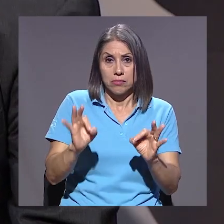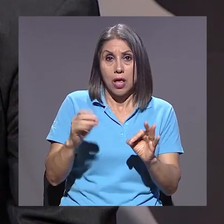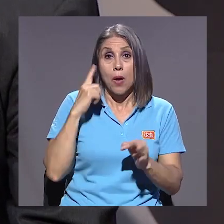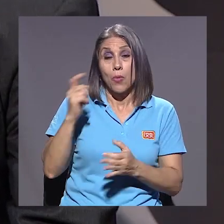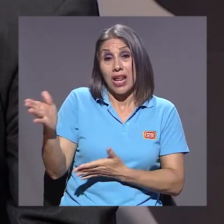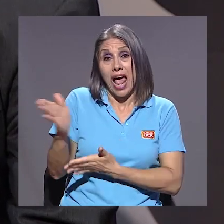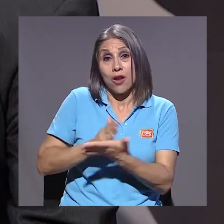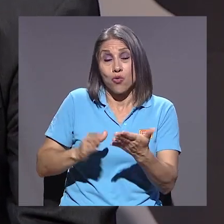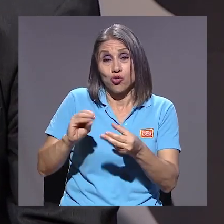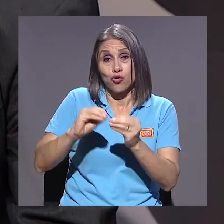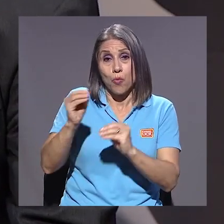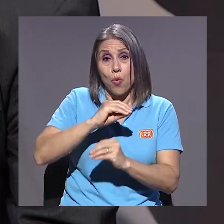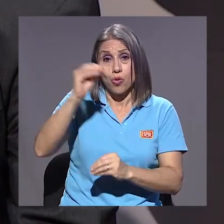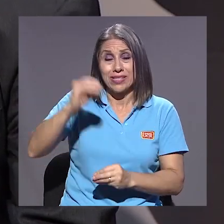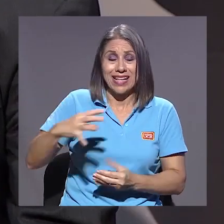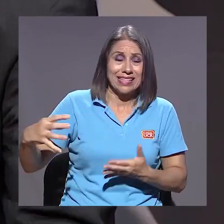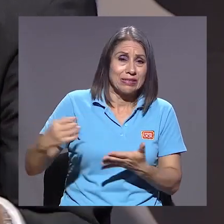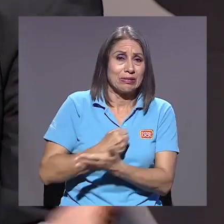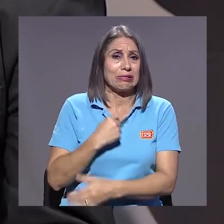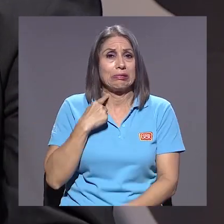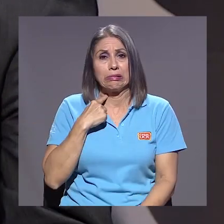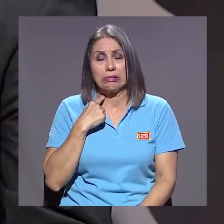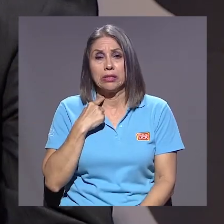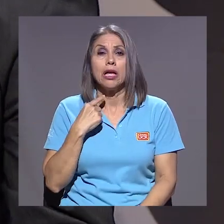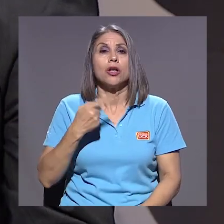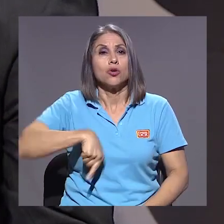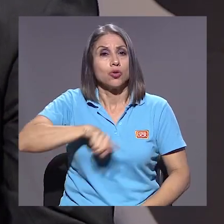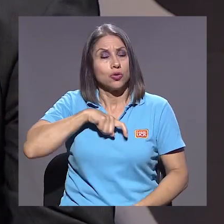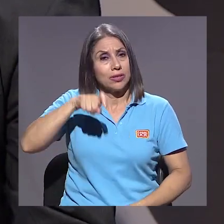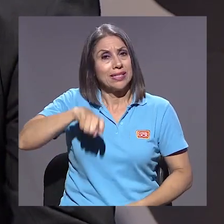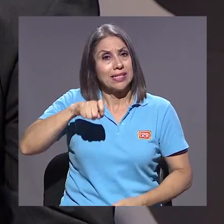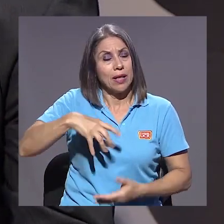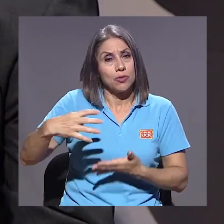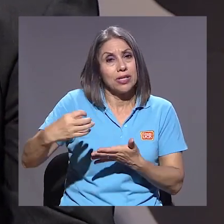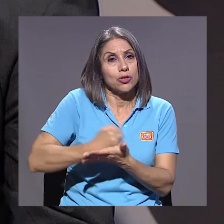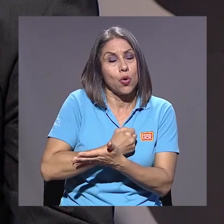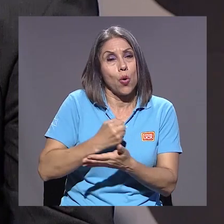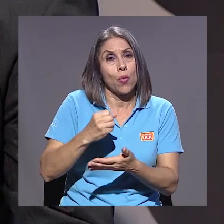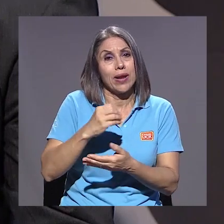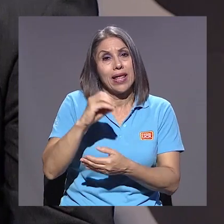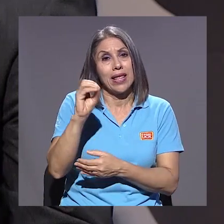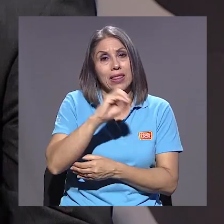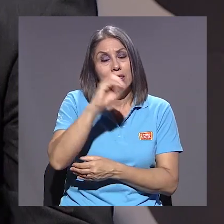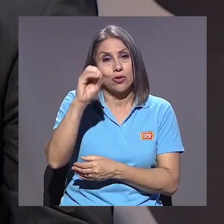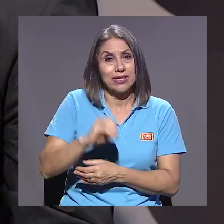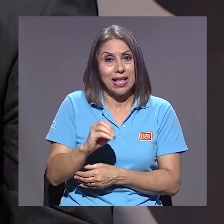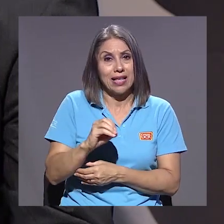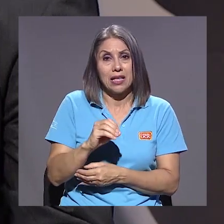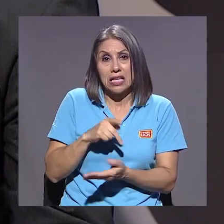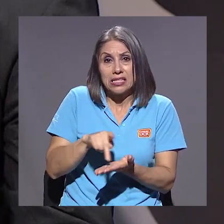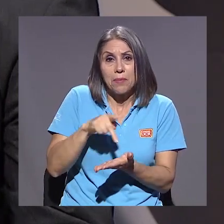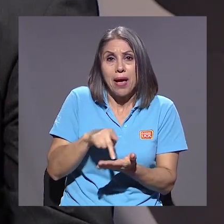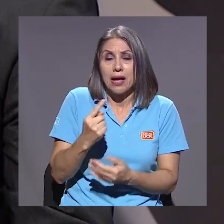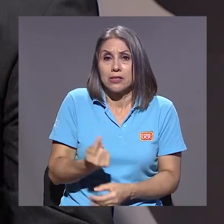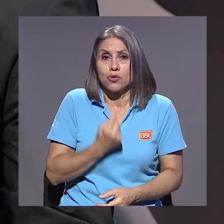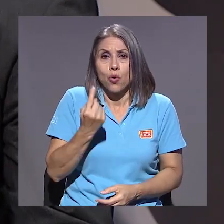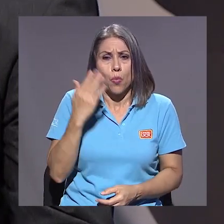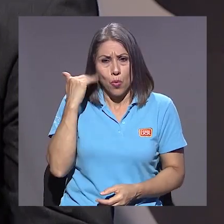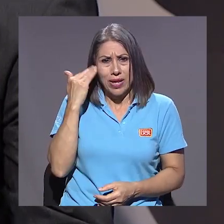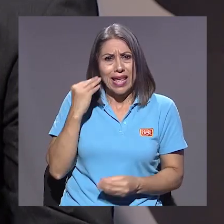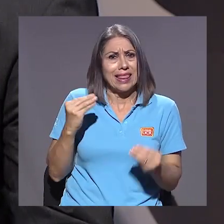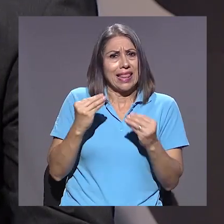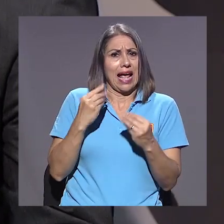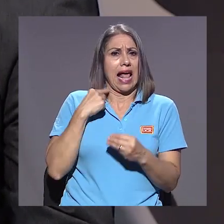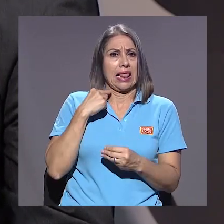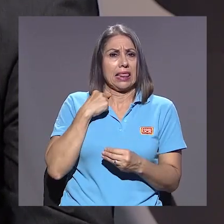son. Ocupamos tasas de interés de proyectos de infraestructura que se pagan solo porque van a tener tasas de interés tan altas. No